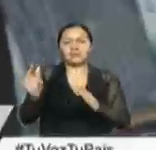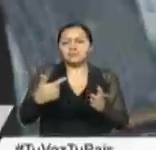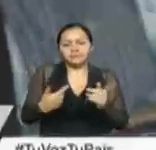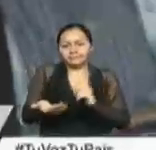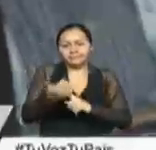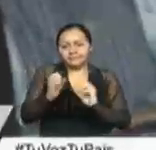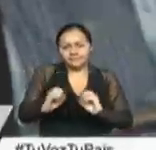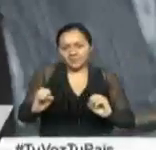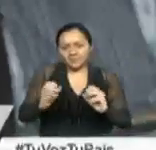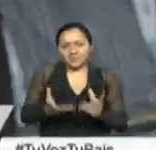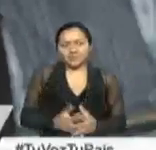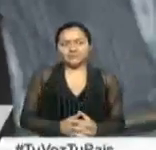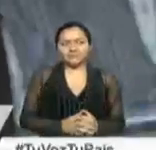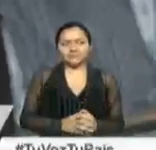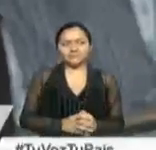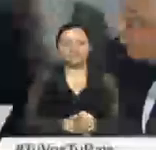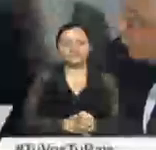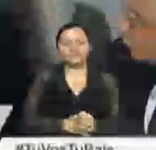logramos.